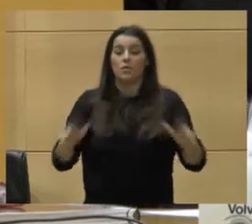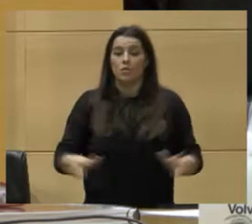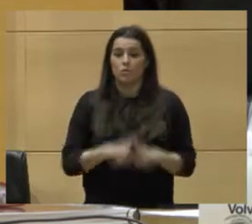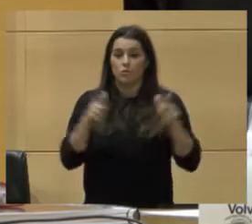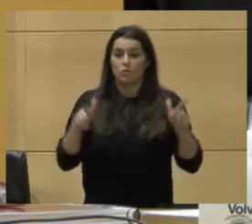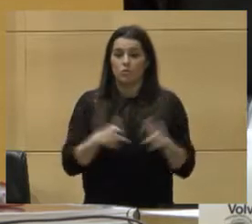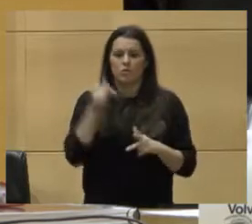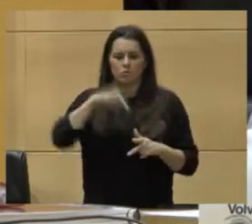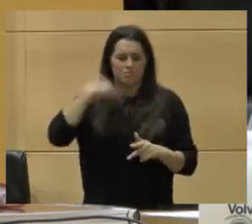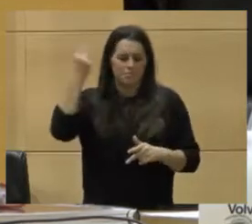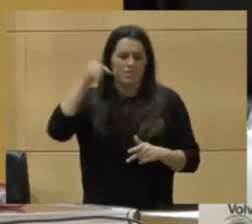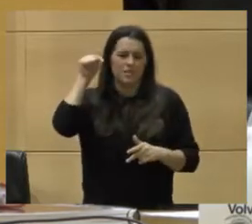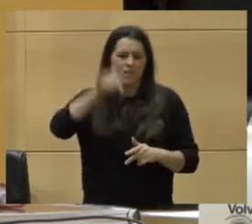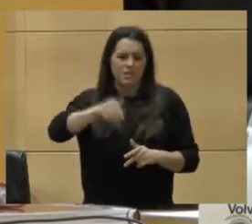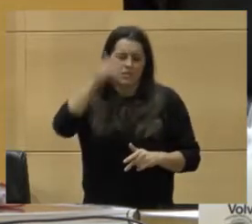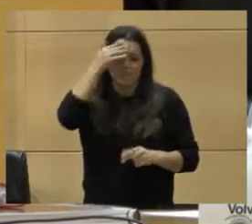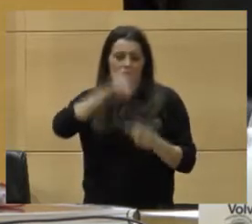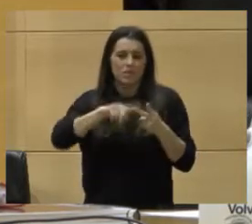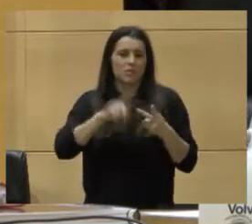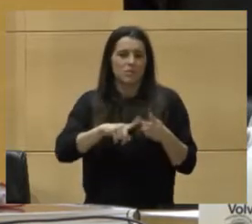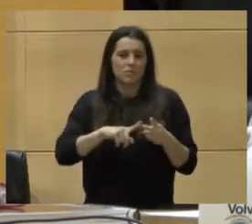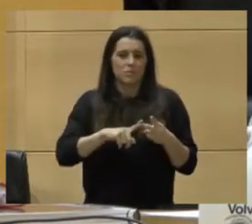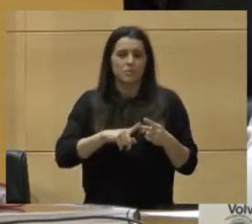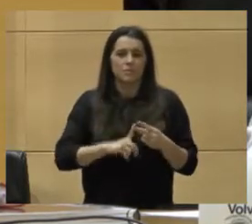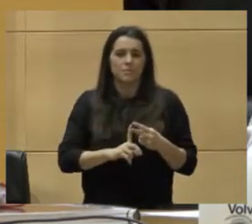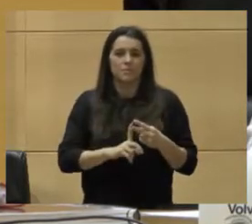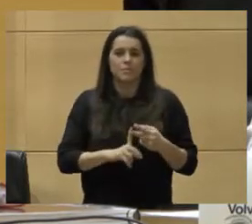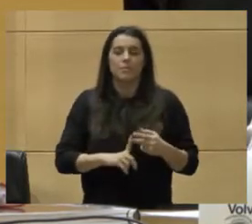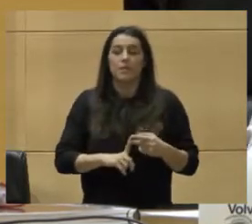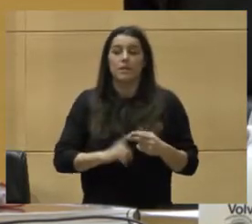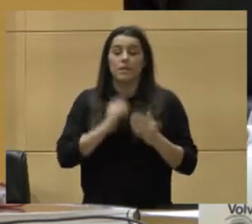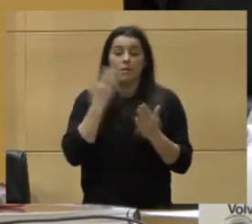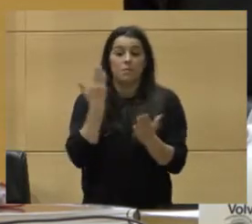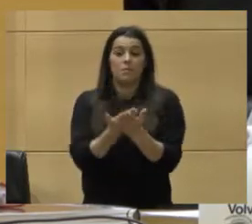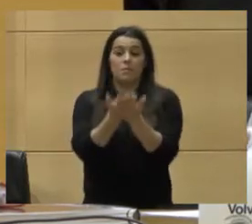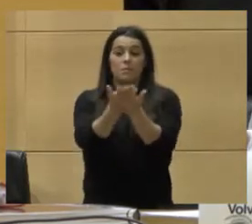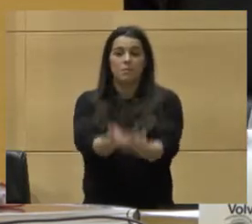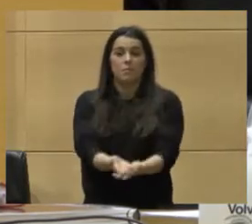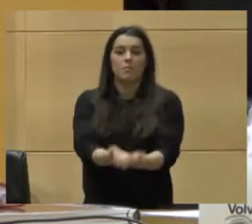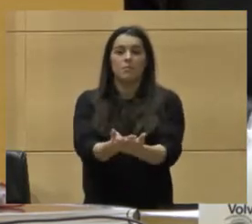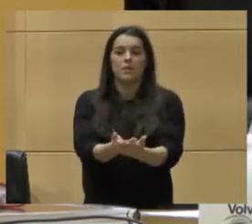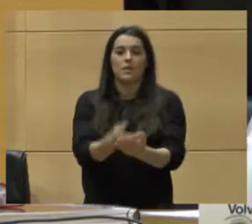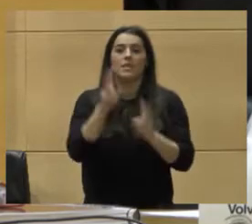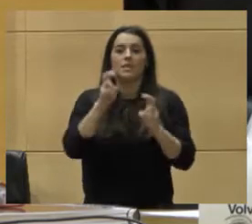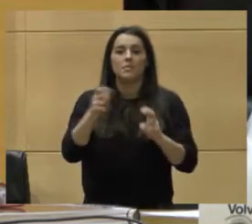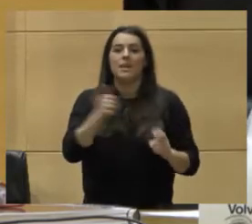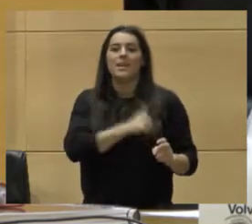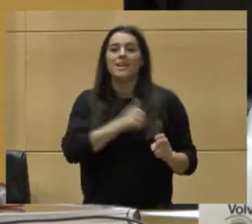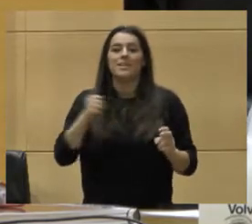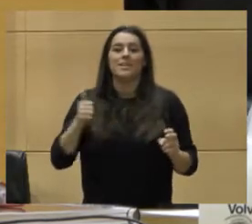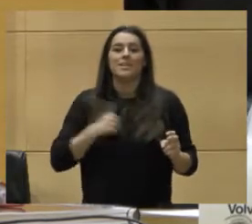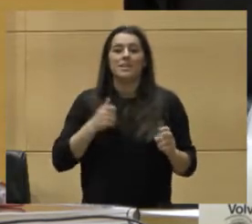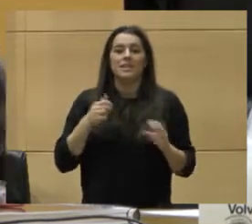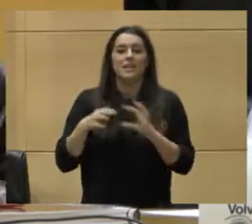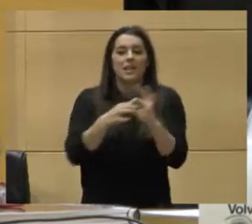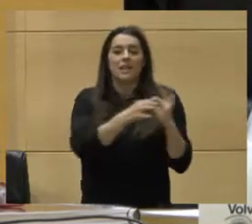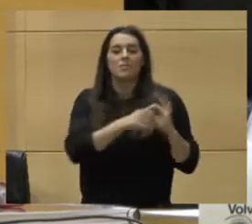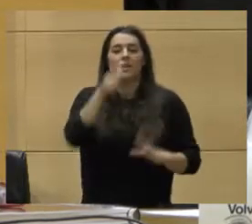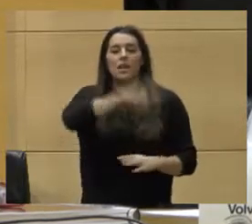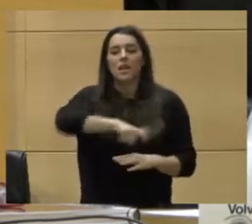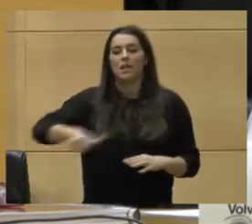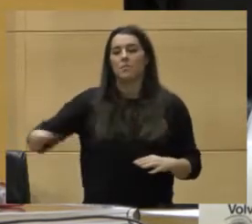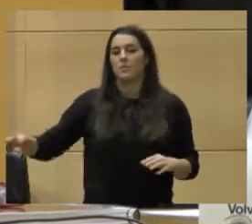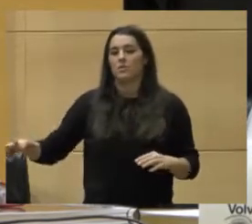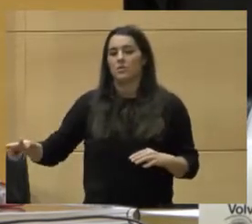los elementos clave el segundo elemento la poner encima de la mesa la cuestión de la interdependencia entre las personas poner en